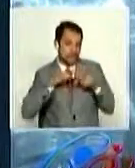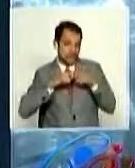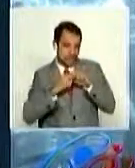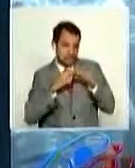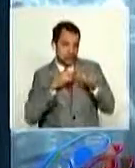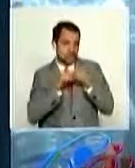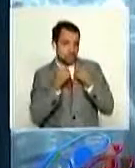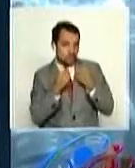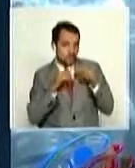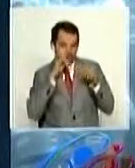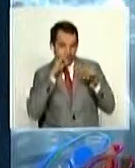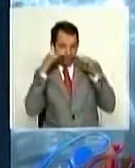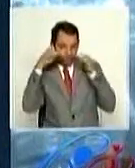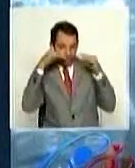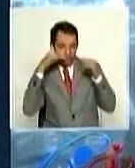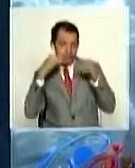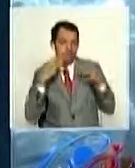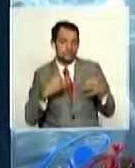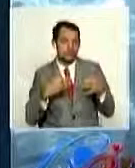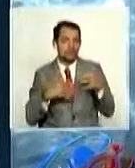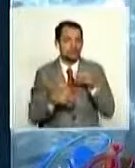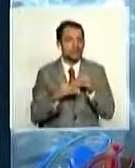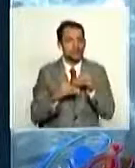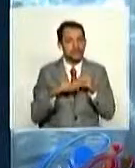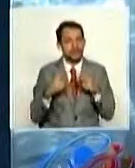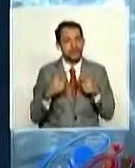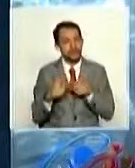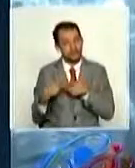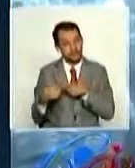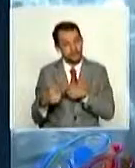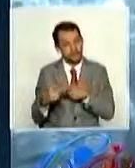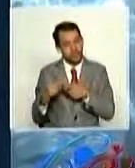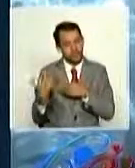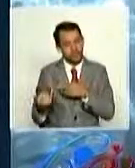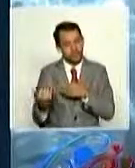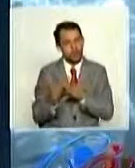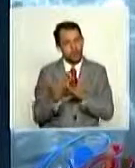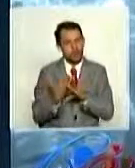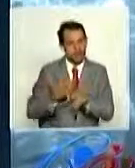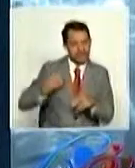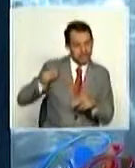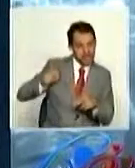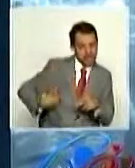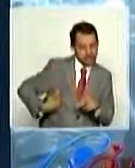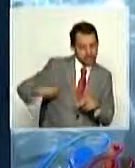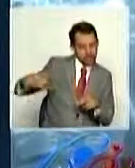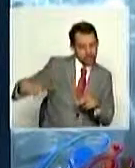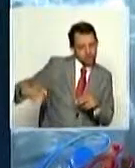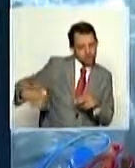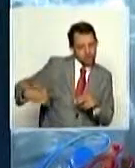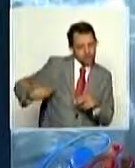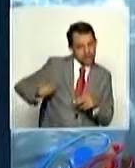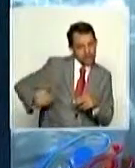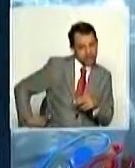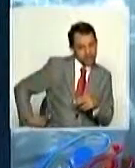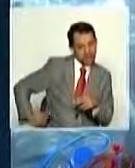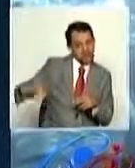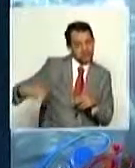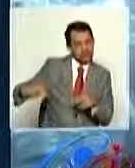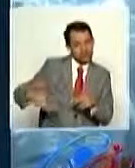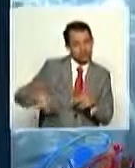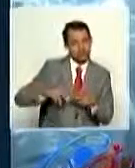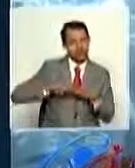radiografías en un momento dado imágenes de problemas en la columna e imágenes de problemas en